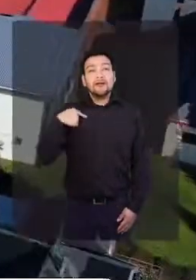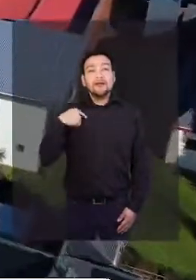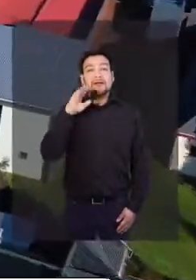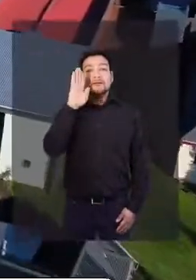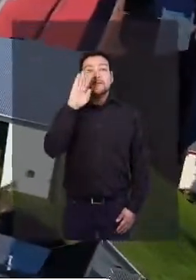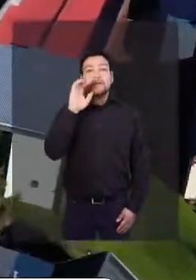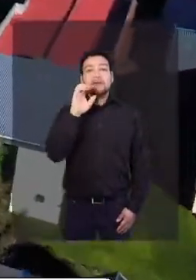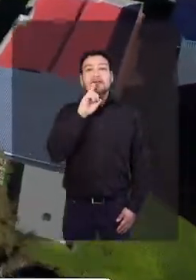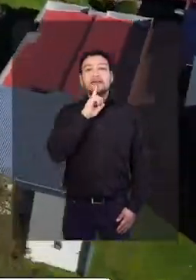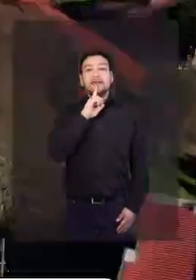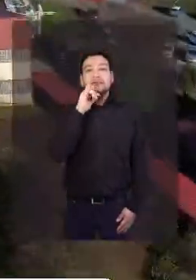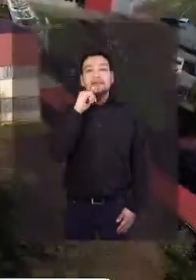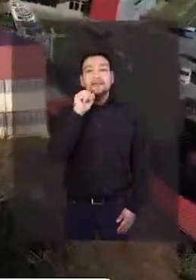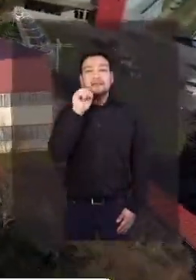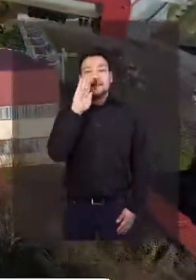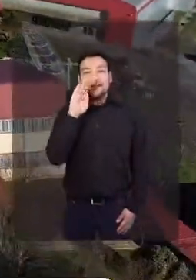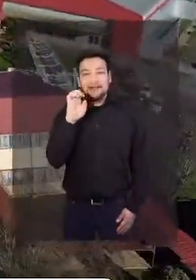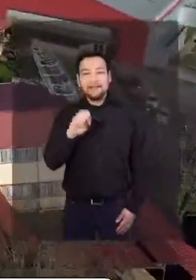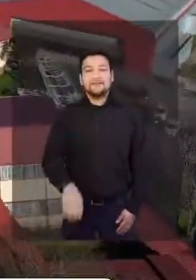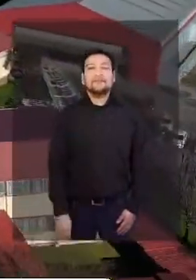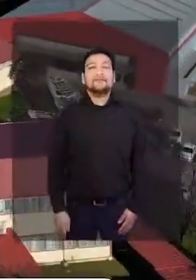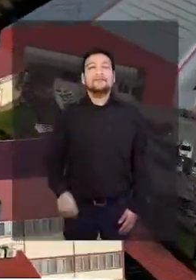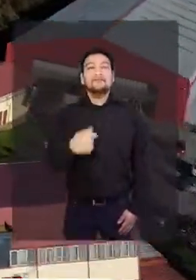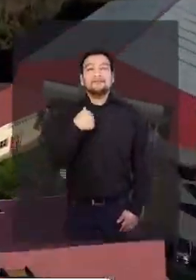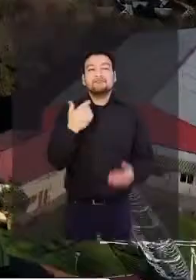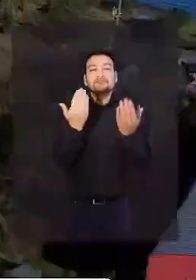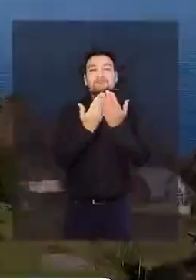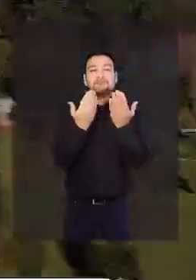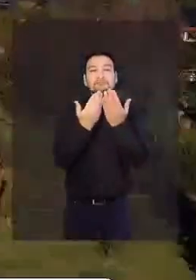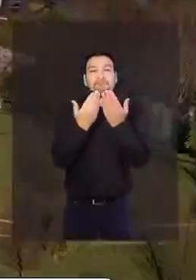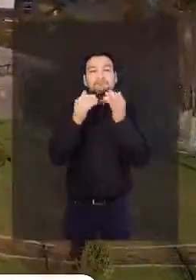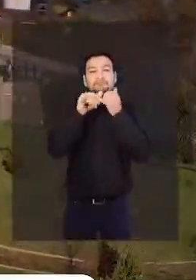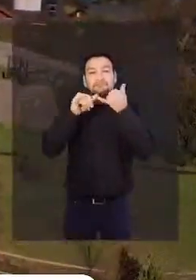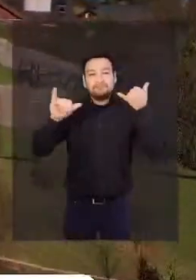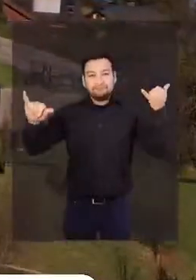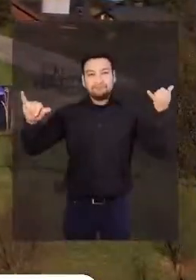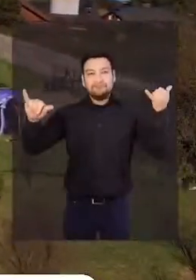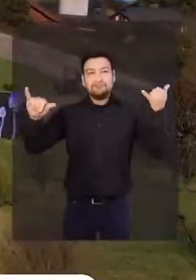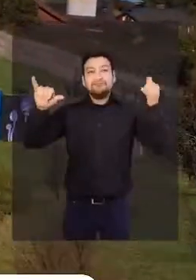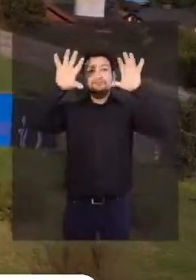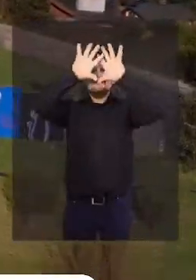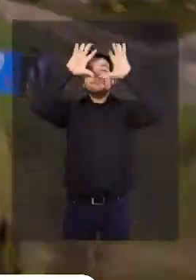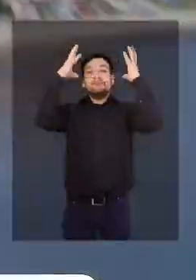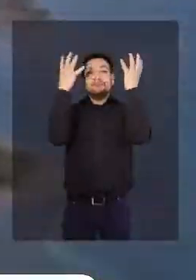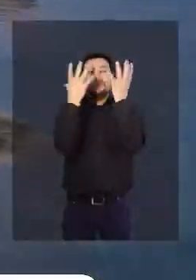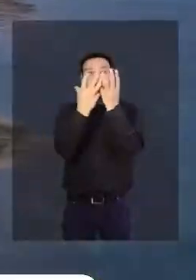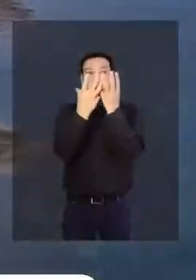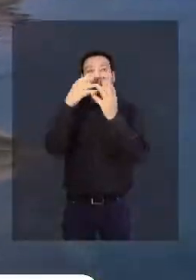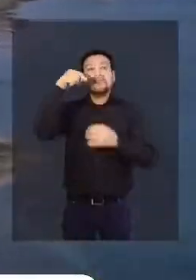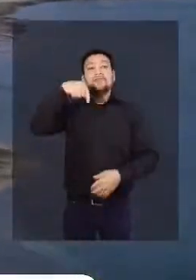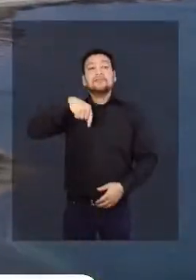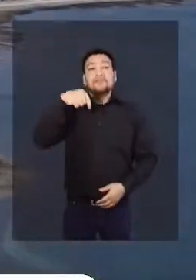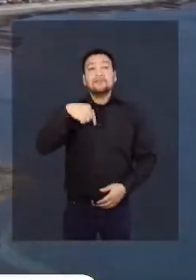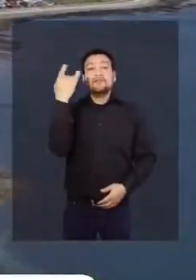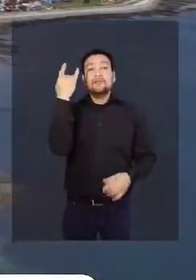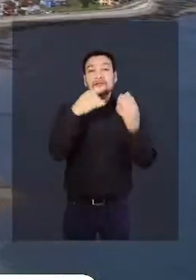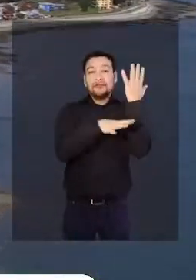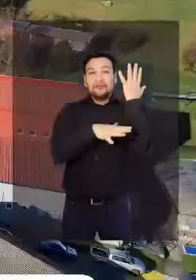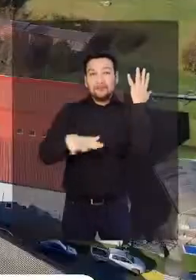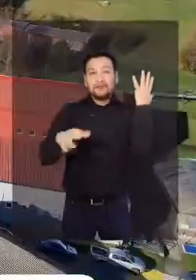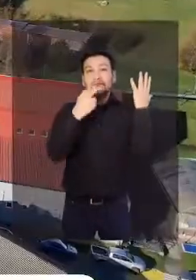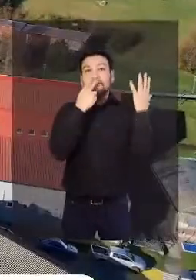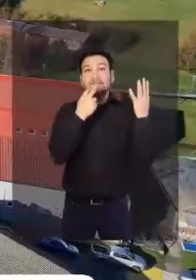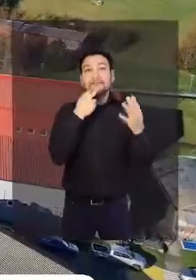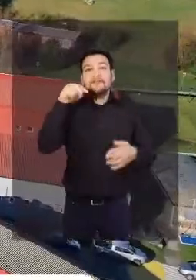Bienvenidos a la Universidad Austral de Chile, sede Puerto Montt, ubicada en el inicio de la carretera austral y una de